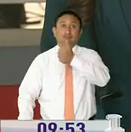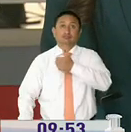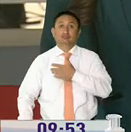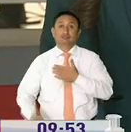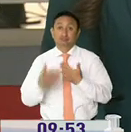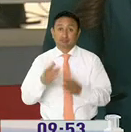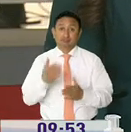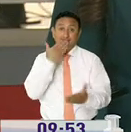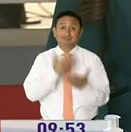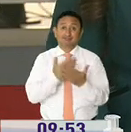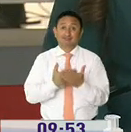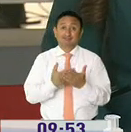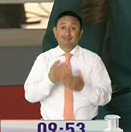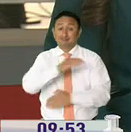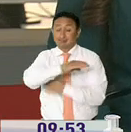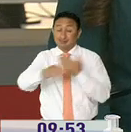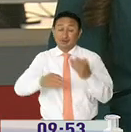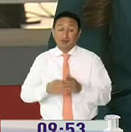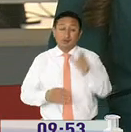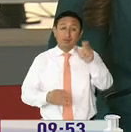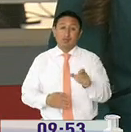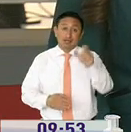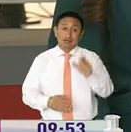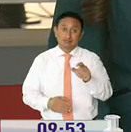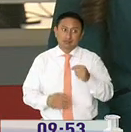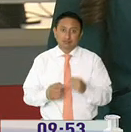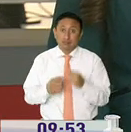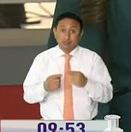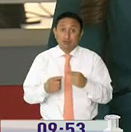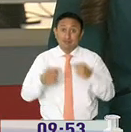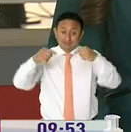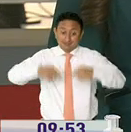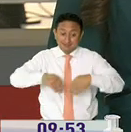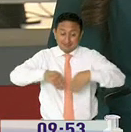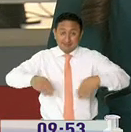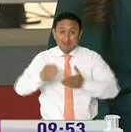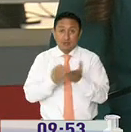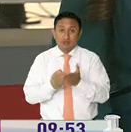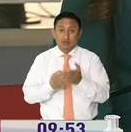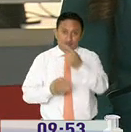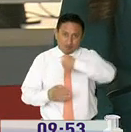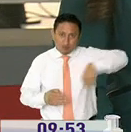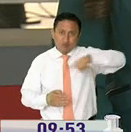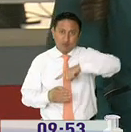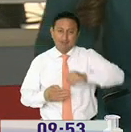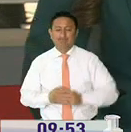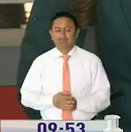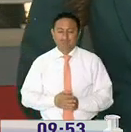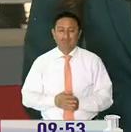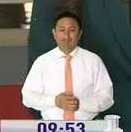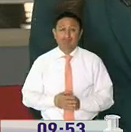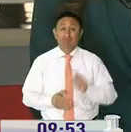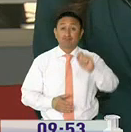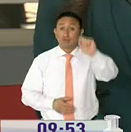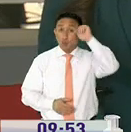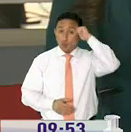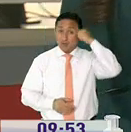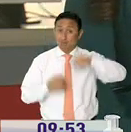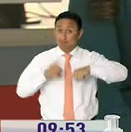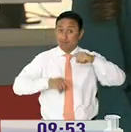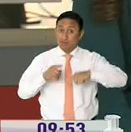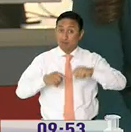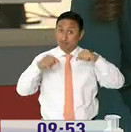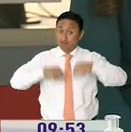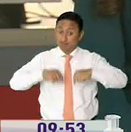Reiterar nuestro agradecimiento a todos aquellos que están manteniéndose al servicio por nosotros. Recordarles, amigos televidentes, también